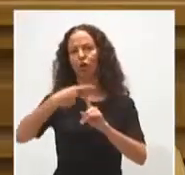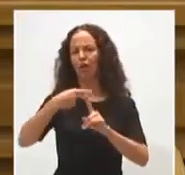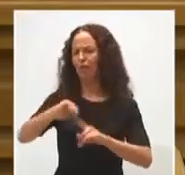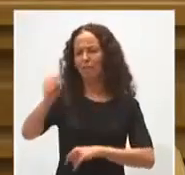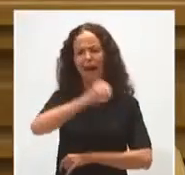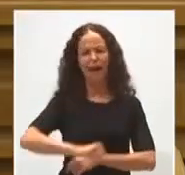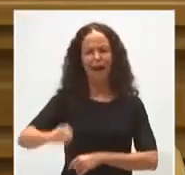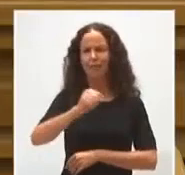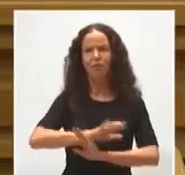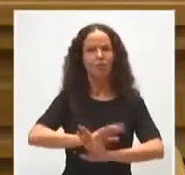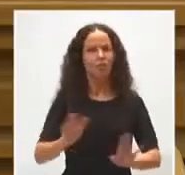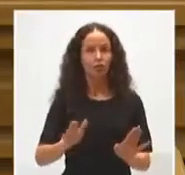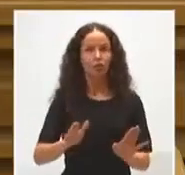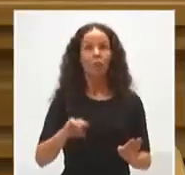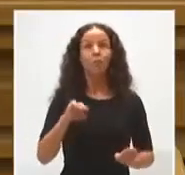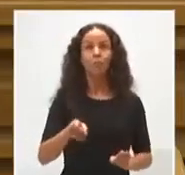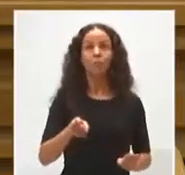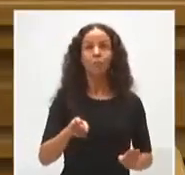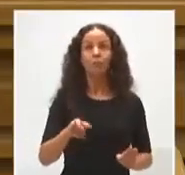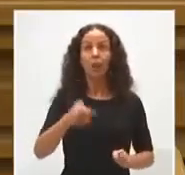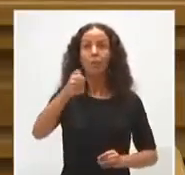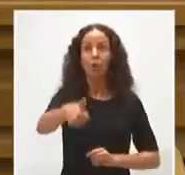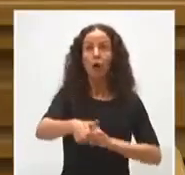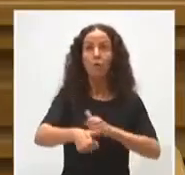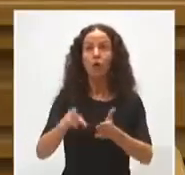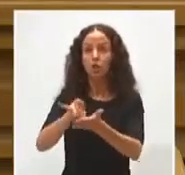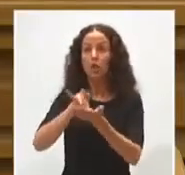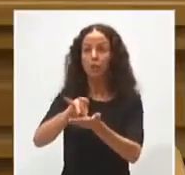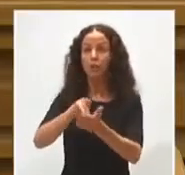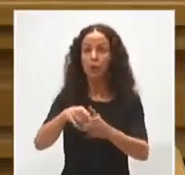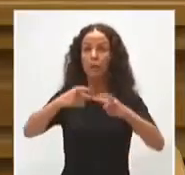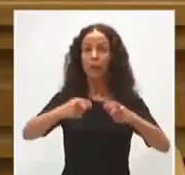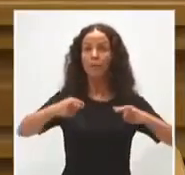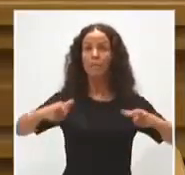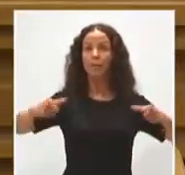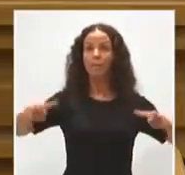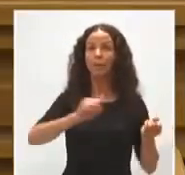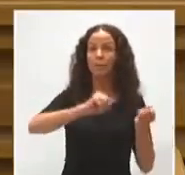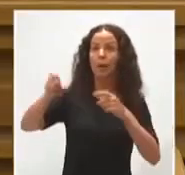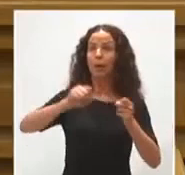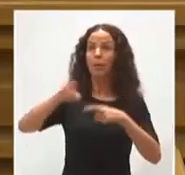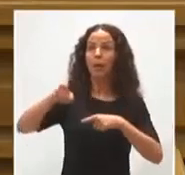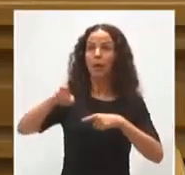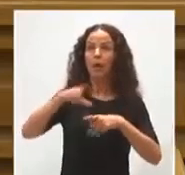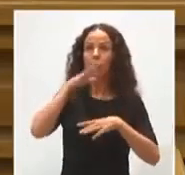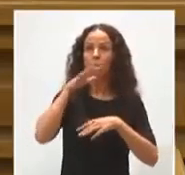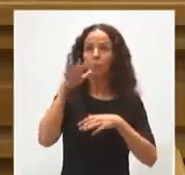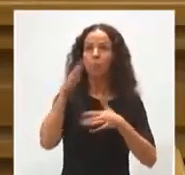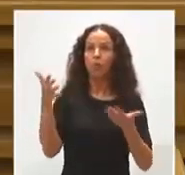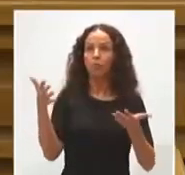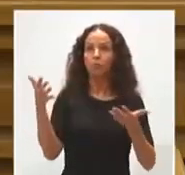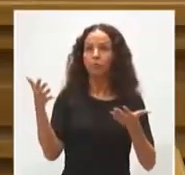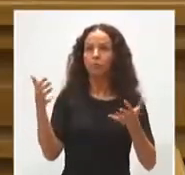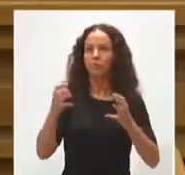y que está previsto además que siga incorporando servicios porque su dimensión muchas veces es tan criticada sin